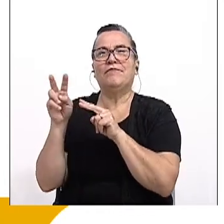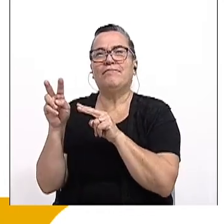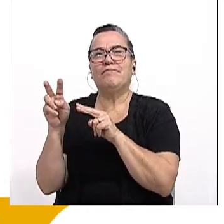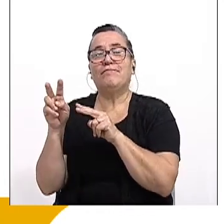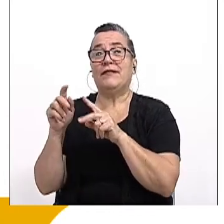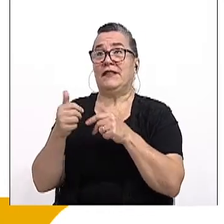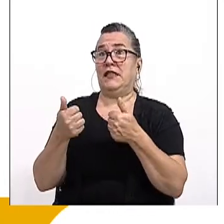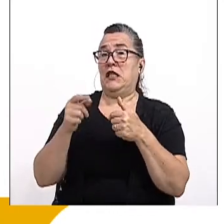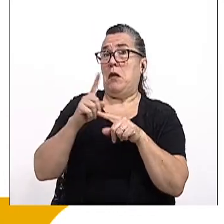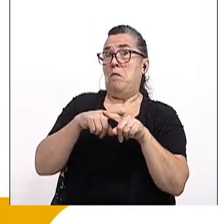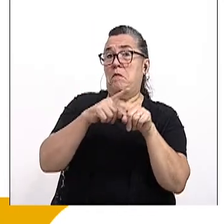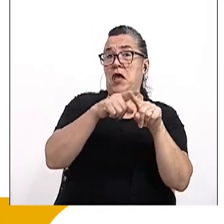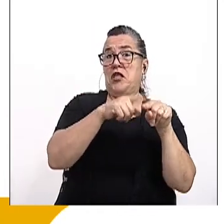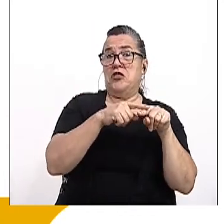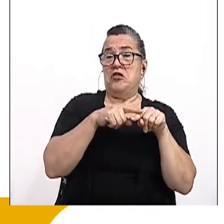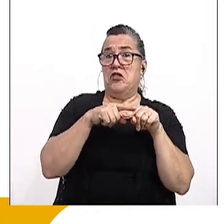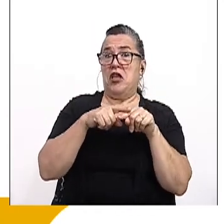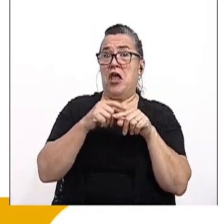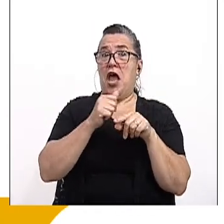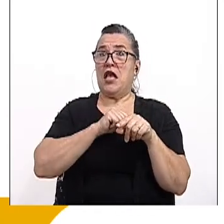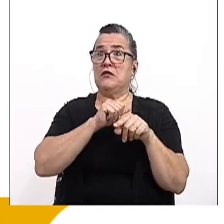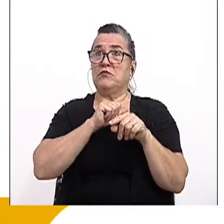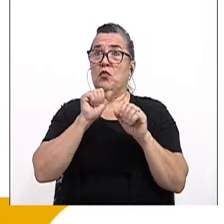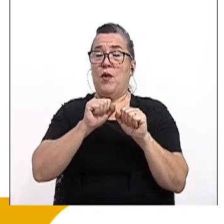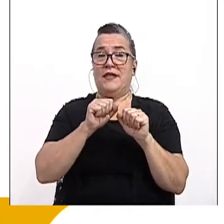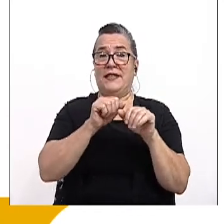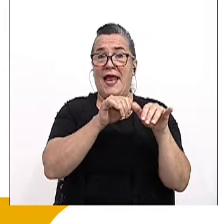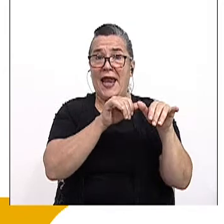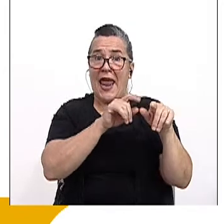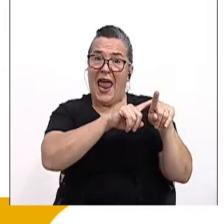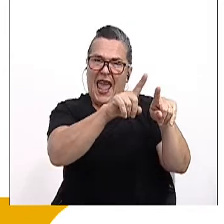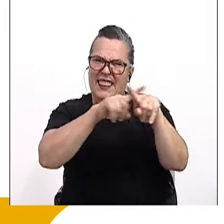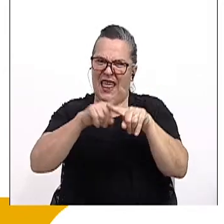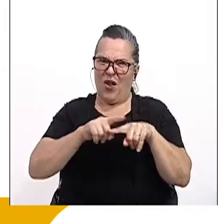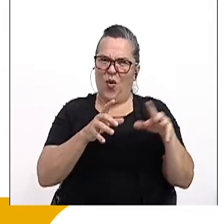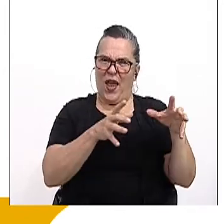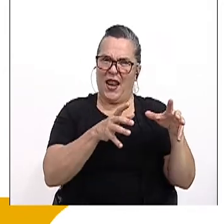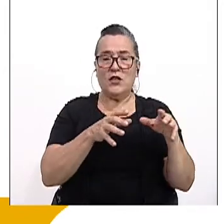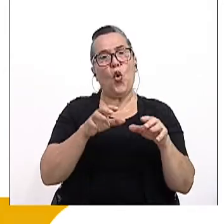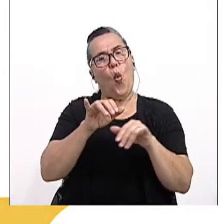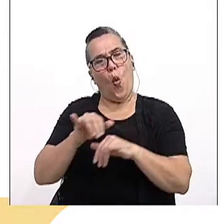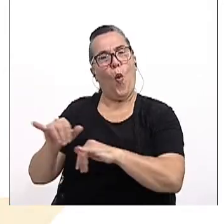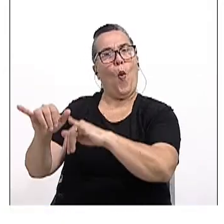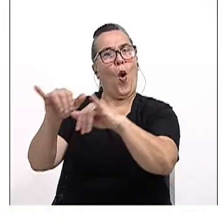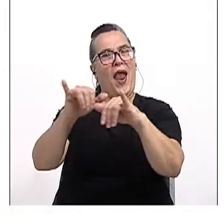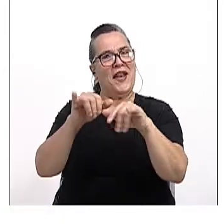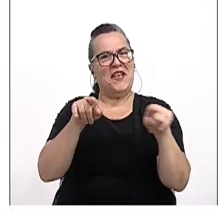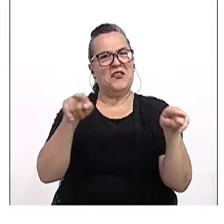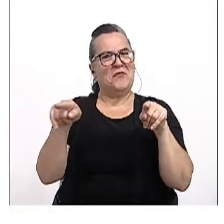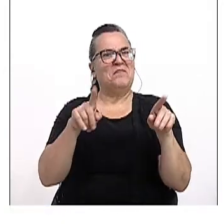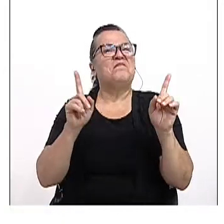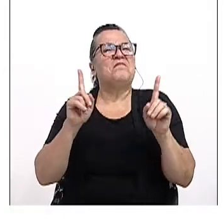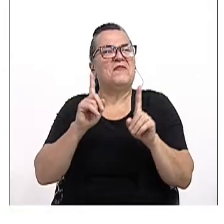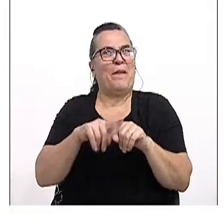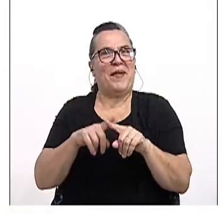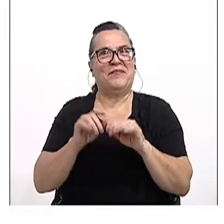Según su aspecto, las mezclas pueden ser heterogéneas u homogéneas.